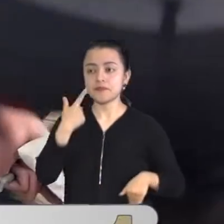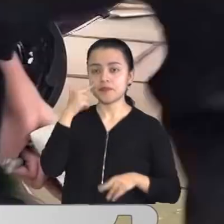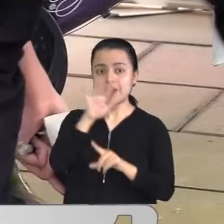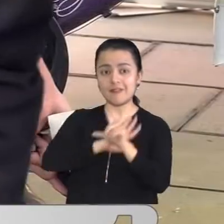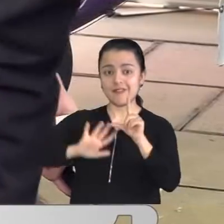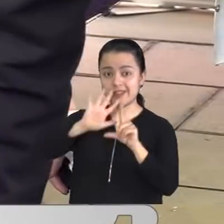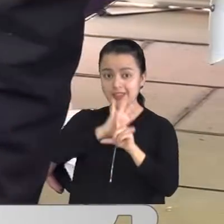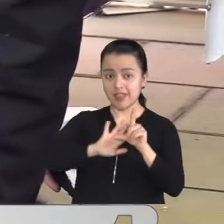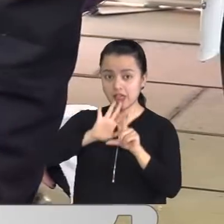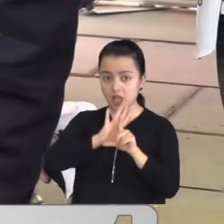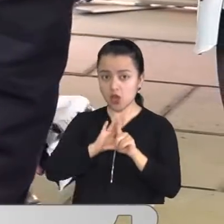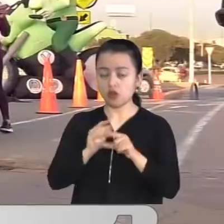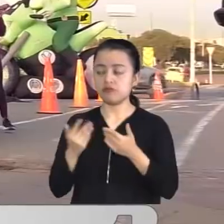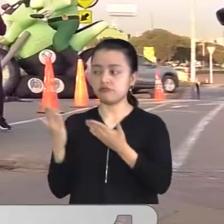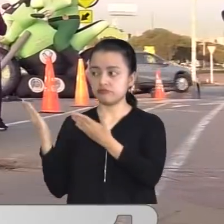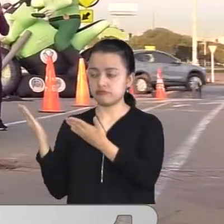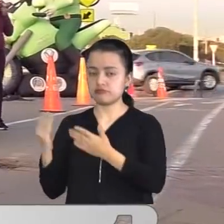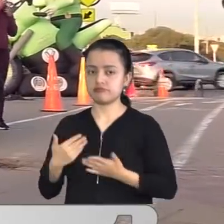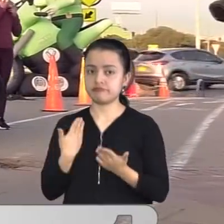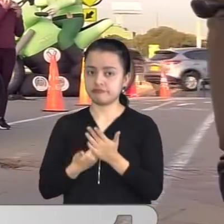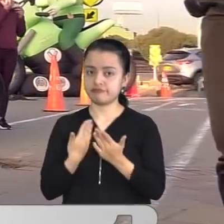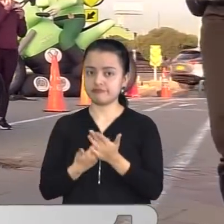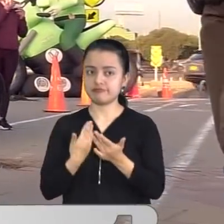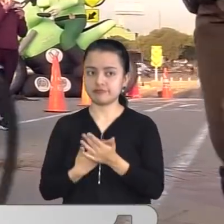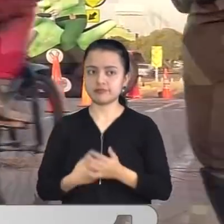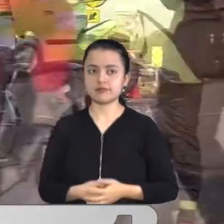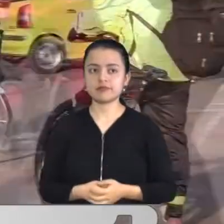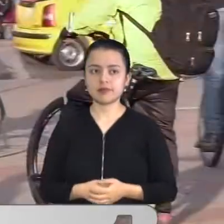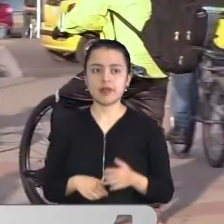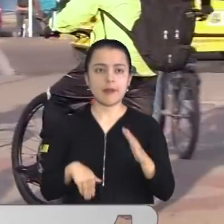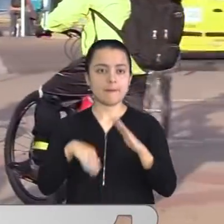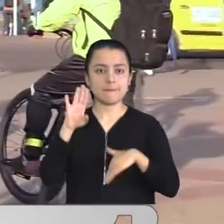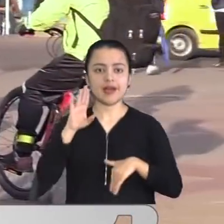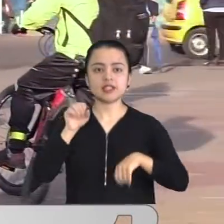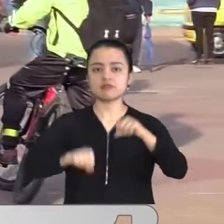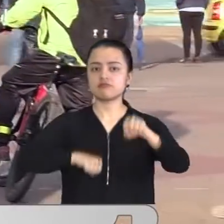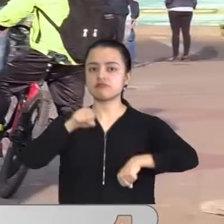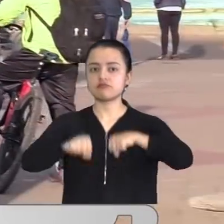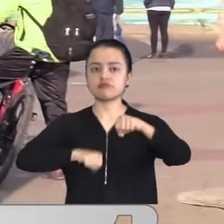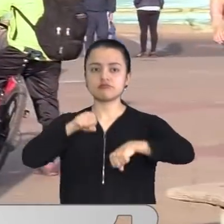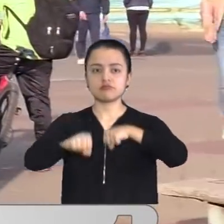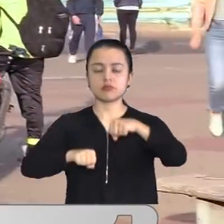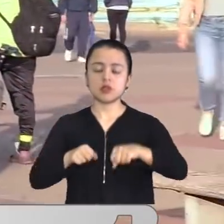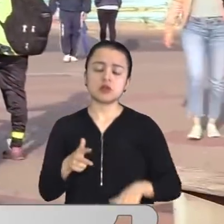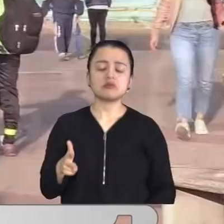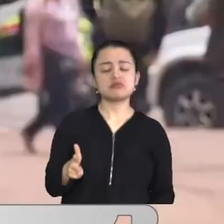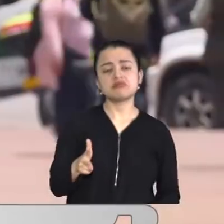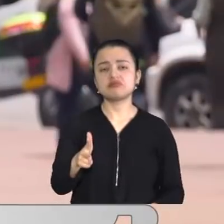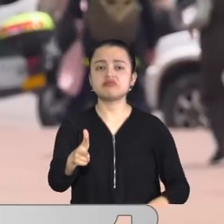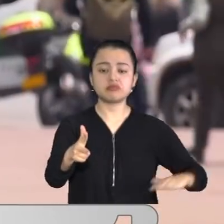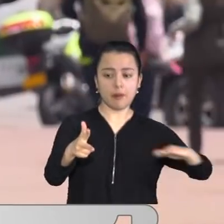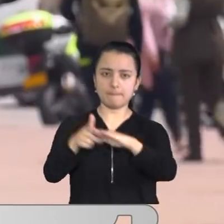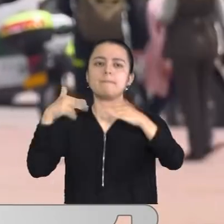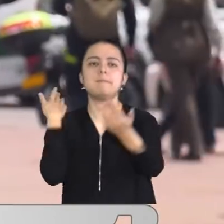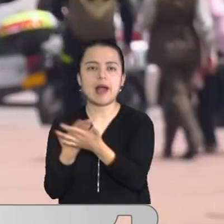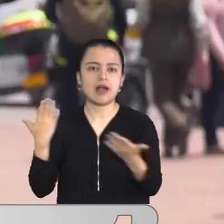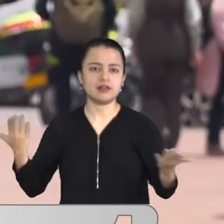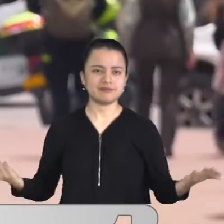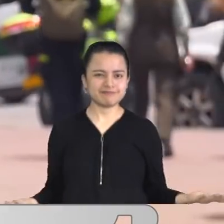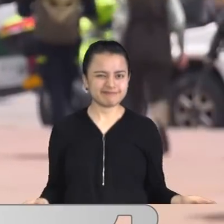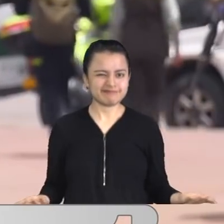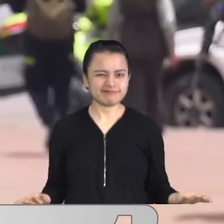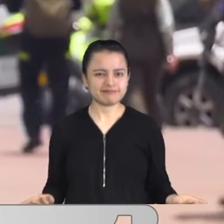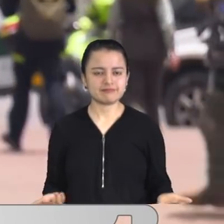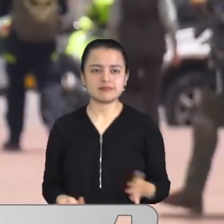de conductores de diferentes vehículos. En la mayoría de casos, los ciclistas mueren ante la gravedad de los accidentes. Desde la localidad